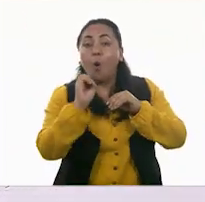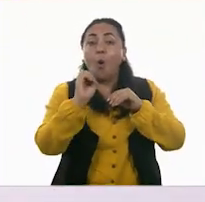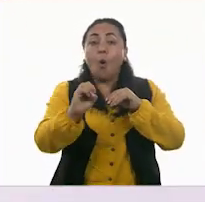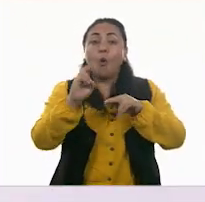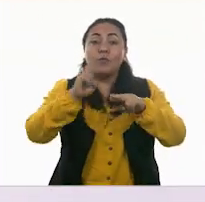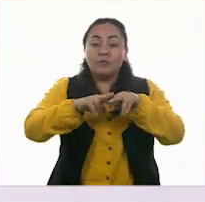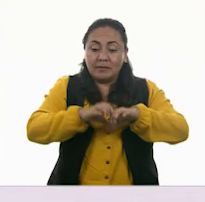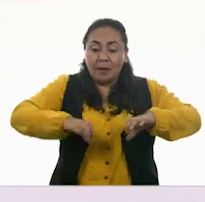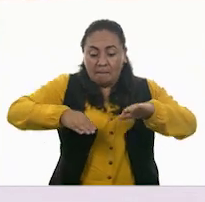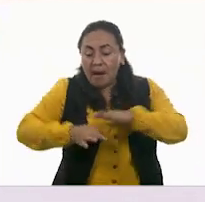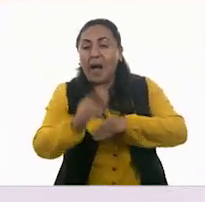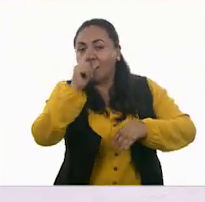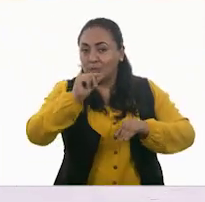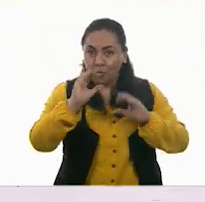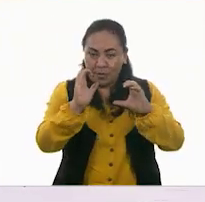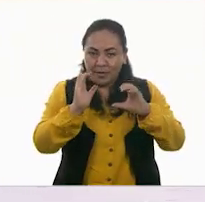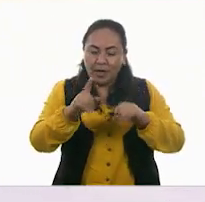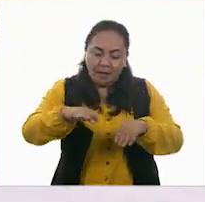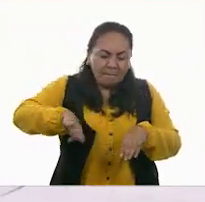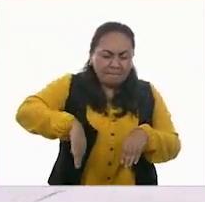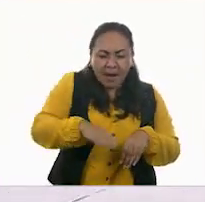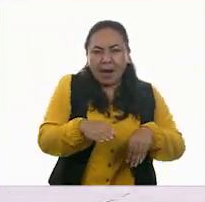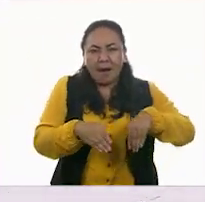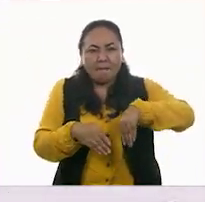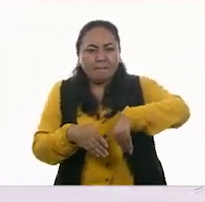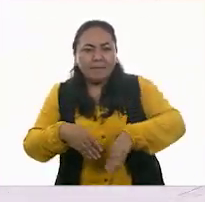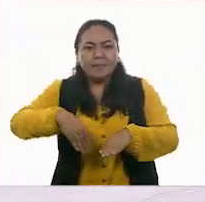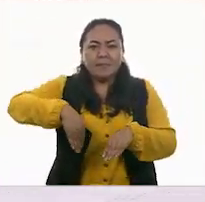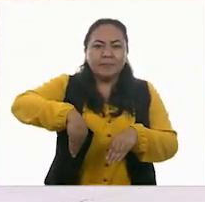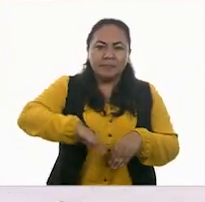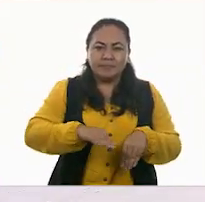a seguir explorando, conociendo nuestro material.